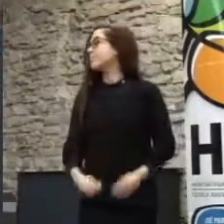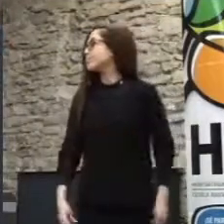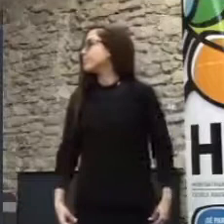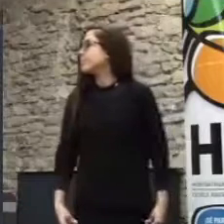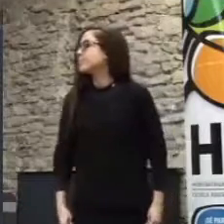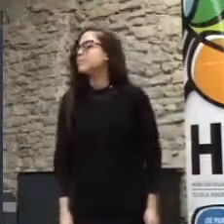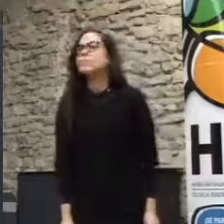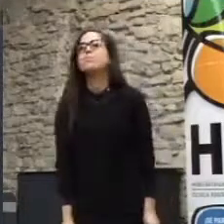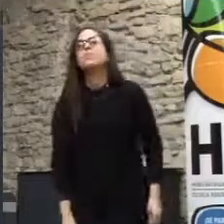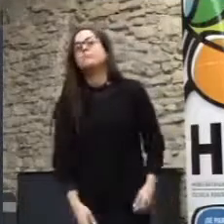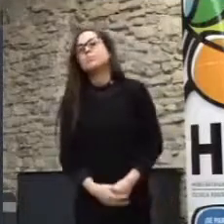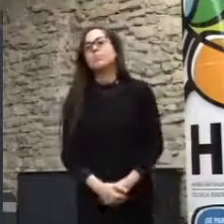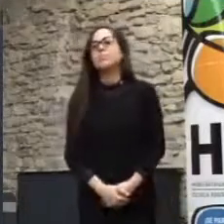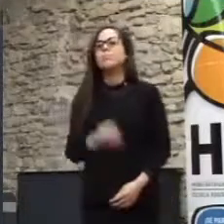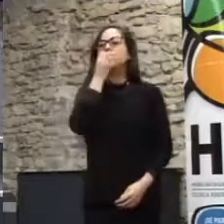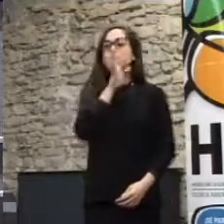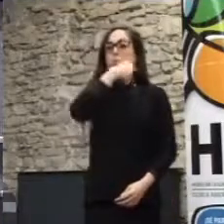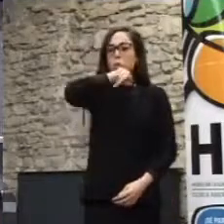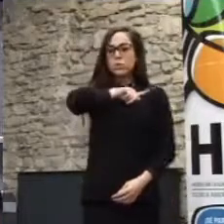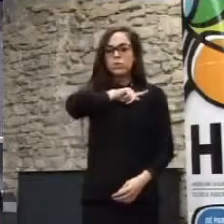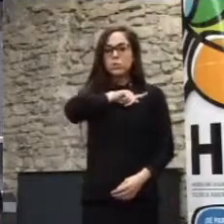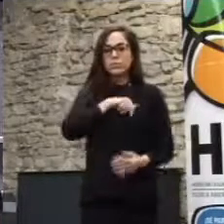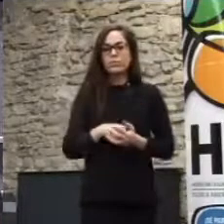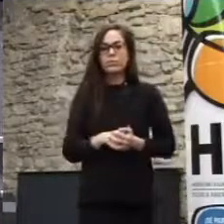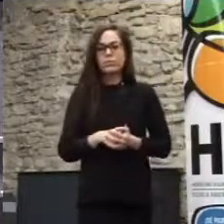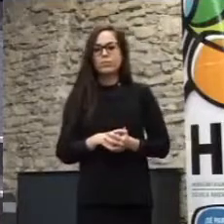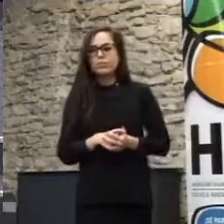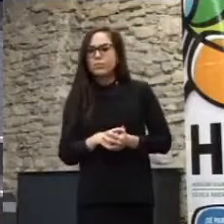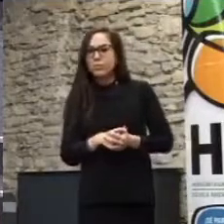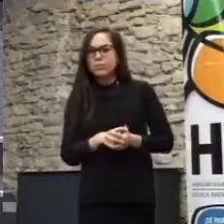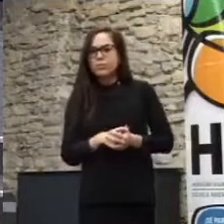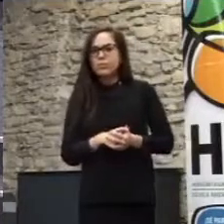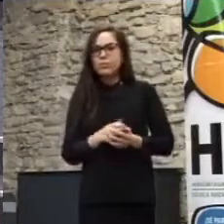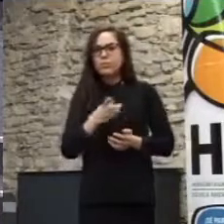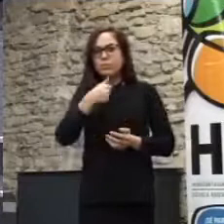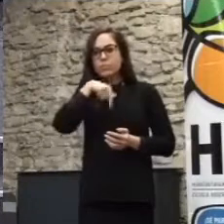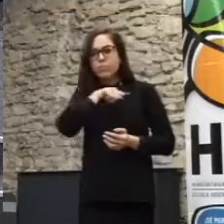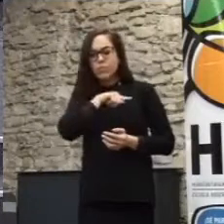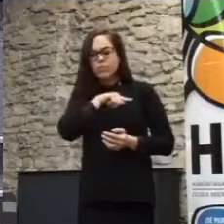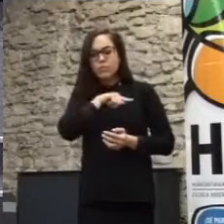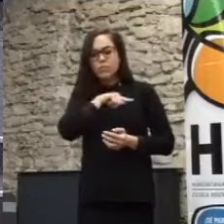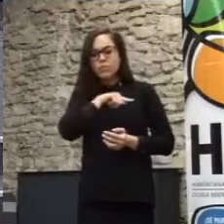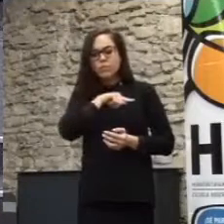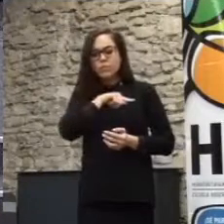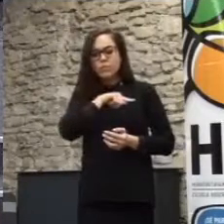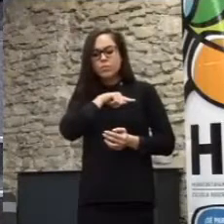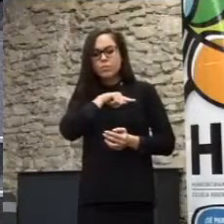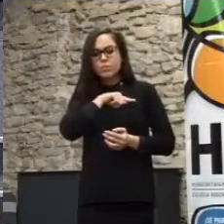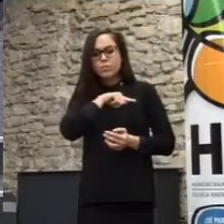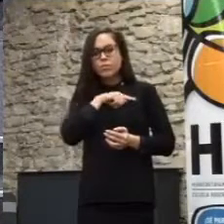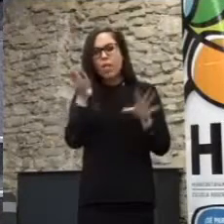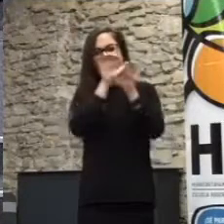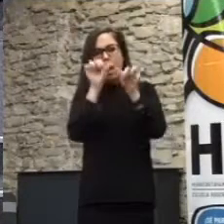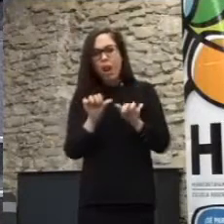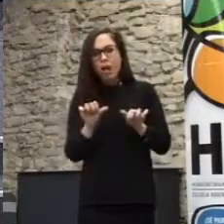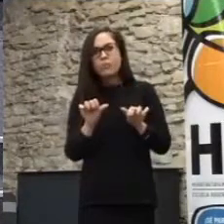acuerdo. Bueno, en nuestro caso, el proceso es un poco como el que narraba un poco Eva, ¿no? La mañana